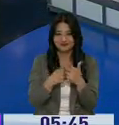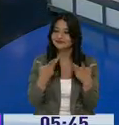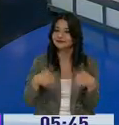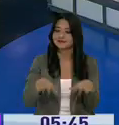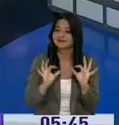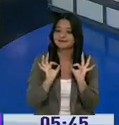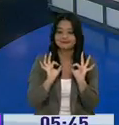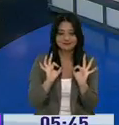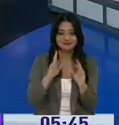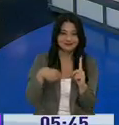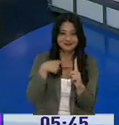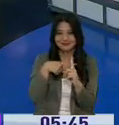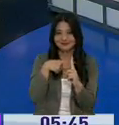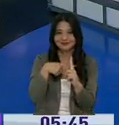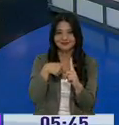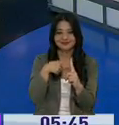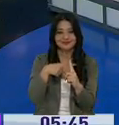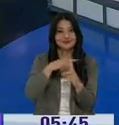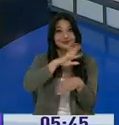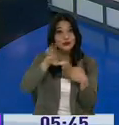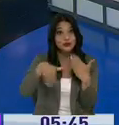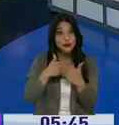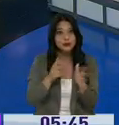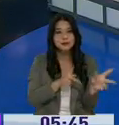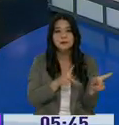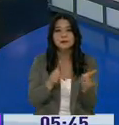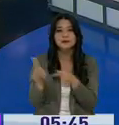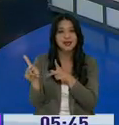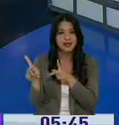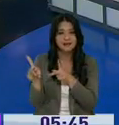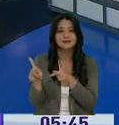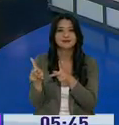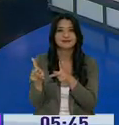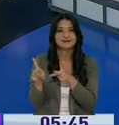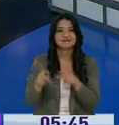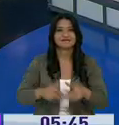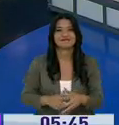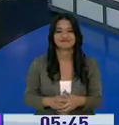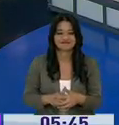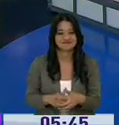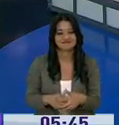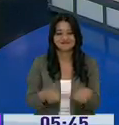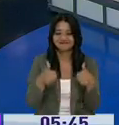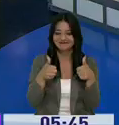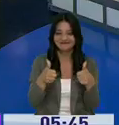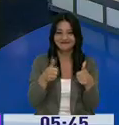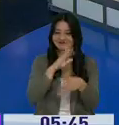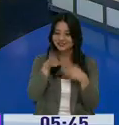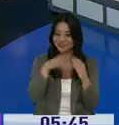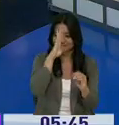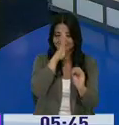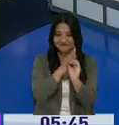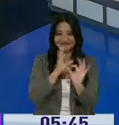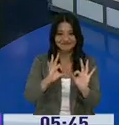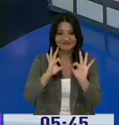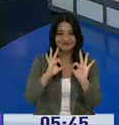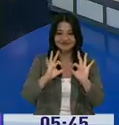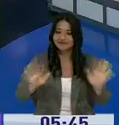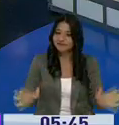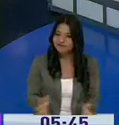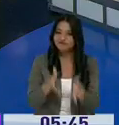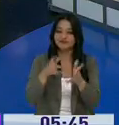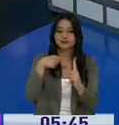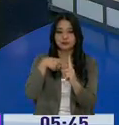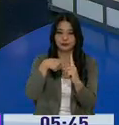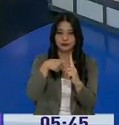realmente positiva. Que todo lo que planifiquemos y hagamos, vea, sea pepa, como dicen. Así es, a ponerle muy buena energía